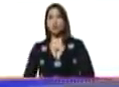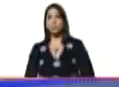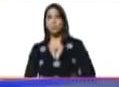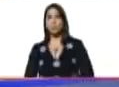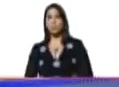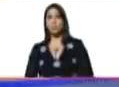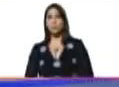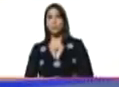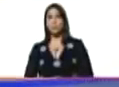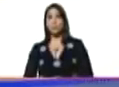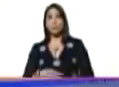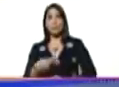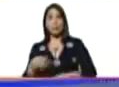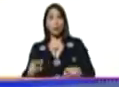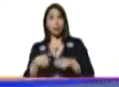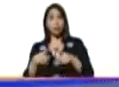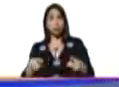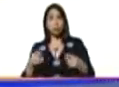que cumplió recientemente,